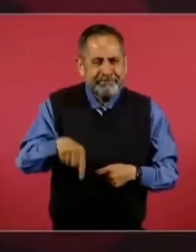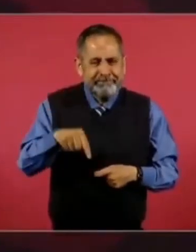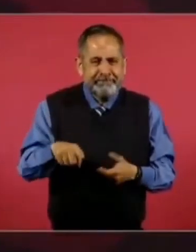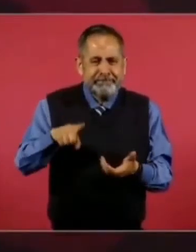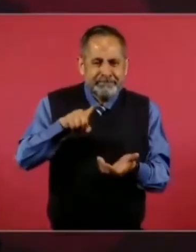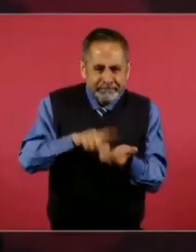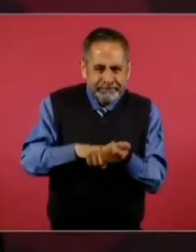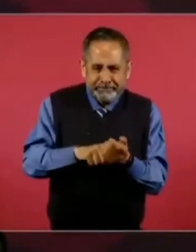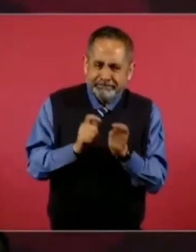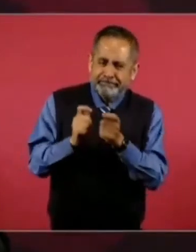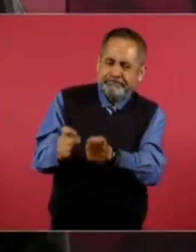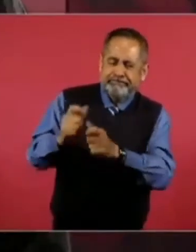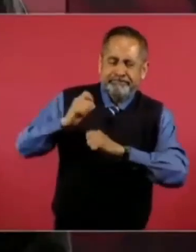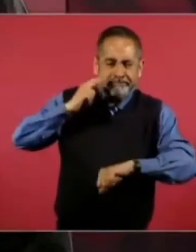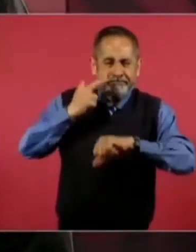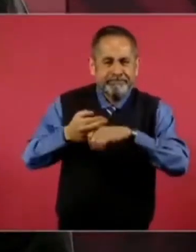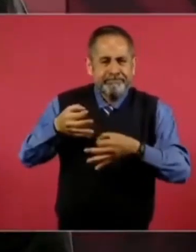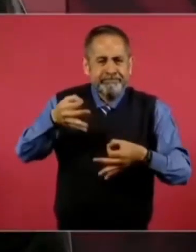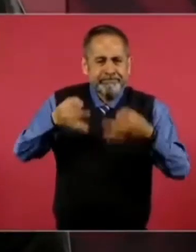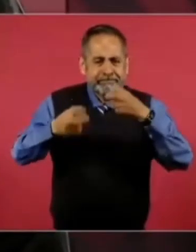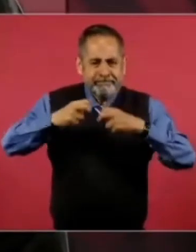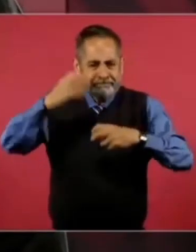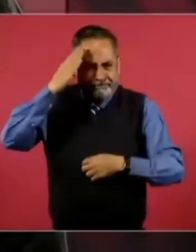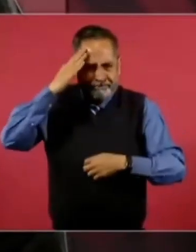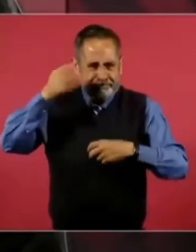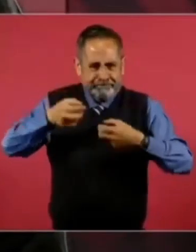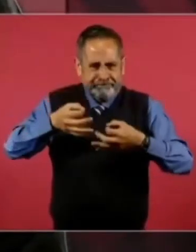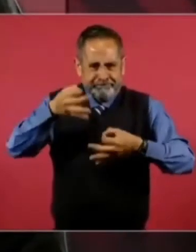a un ministro,